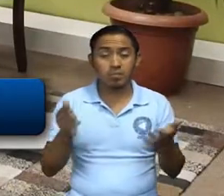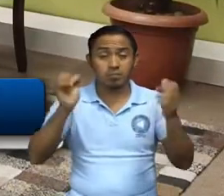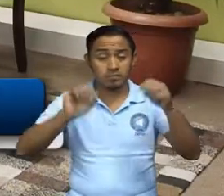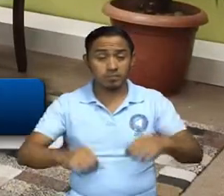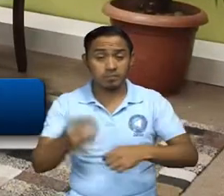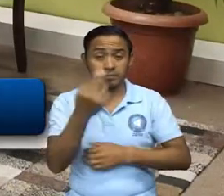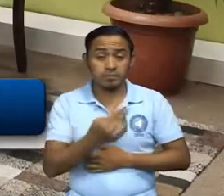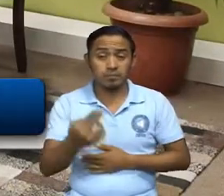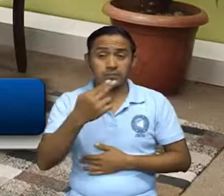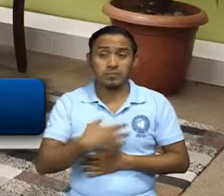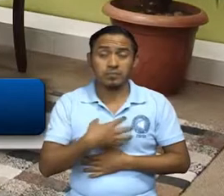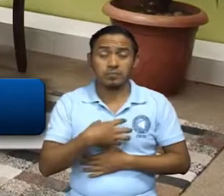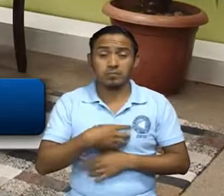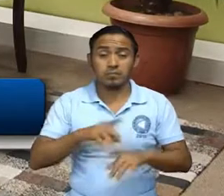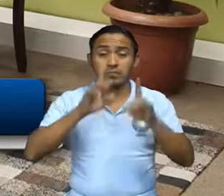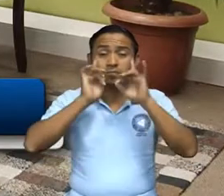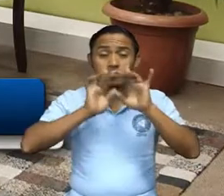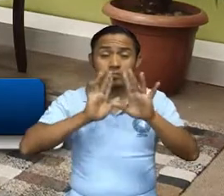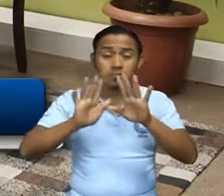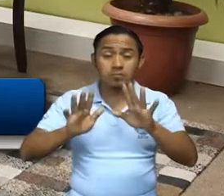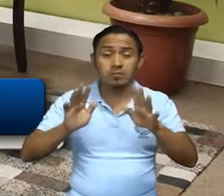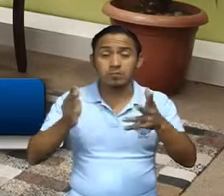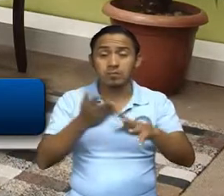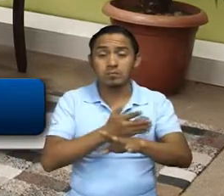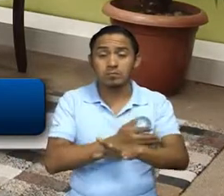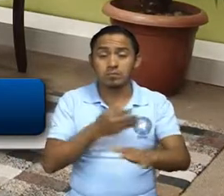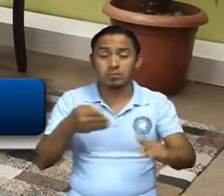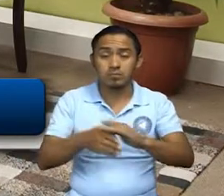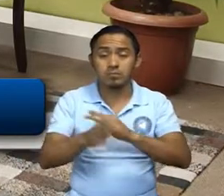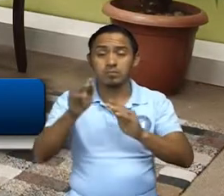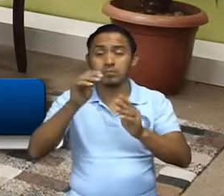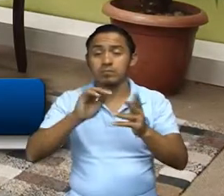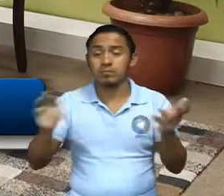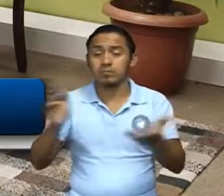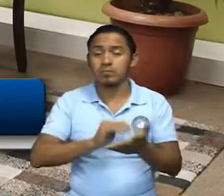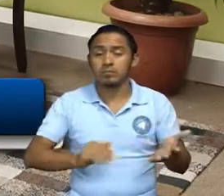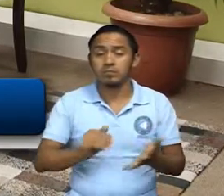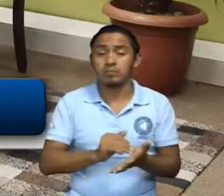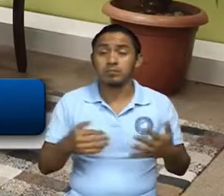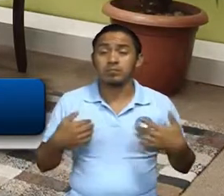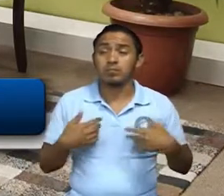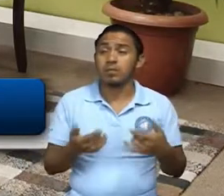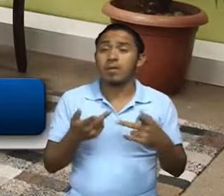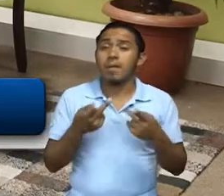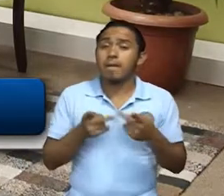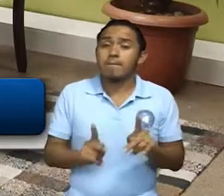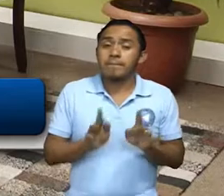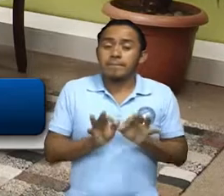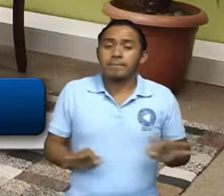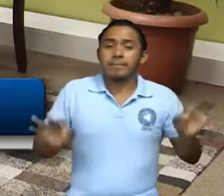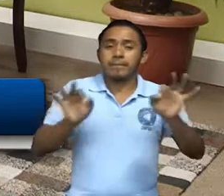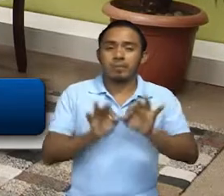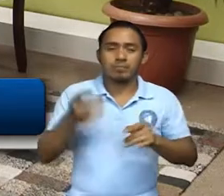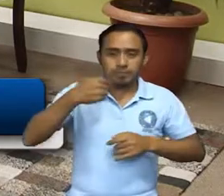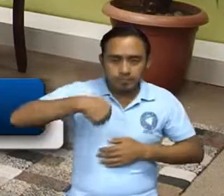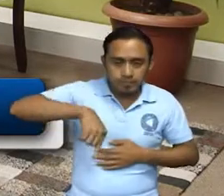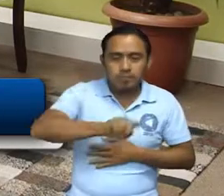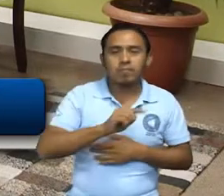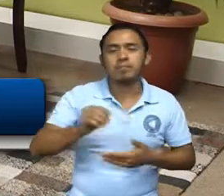ocupar como primeros auxilios antes de ir al centro de salud. Obviamente es fundamental ir al centro de